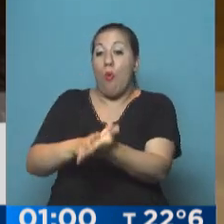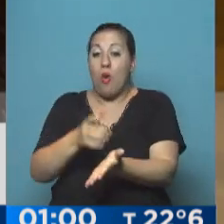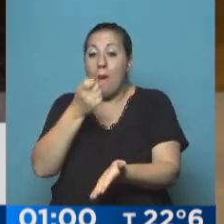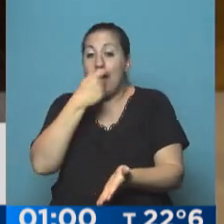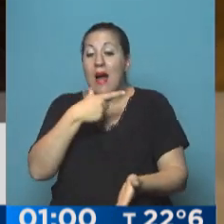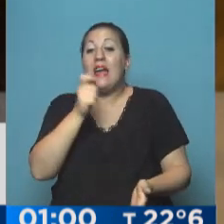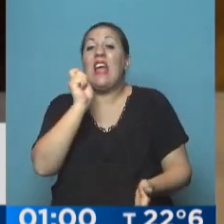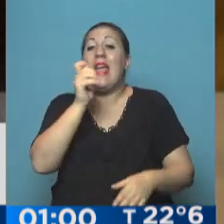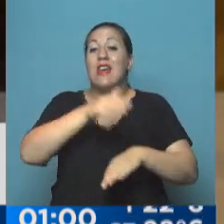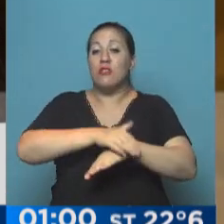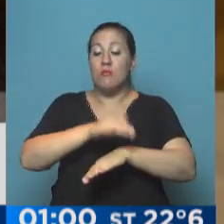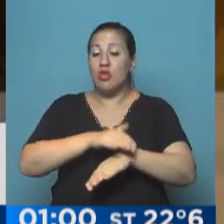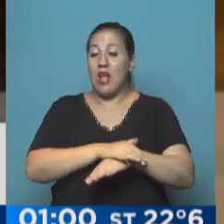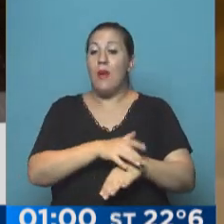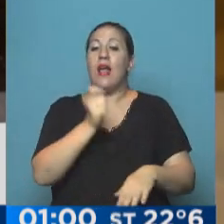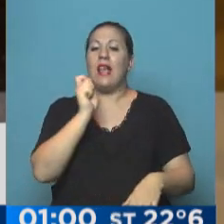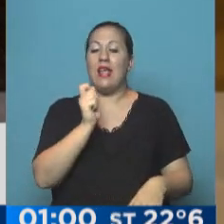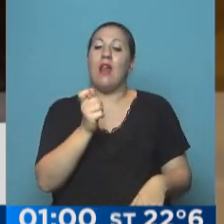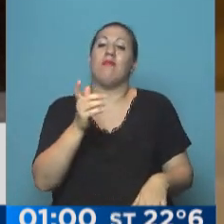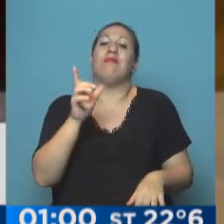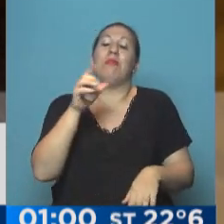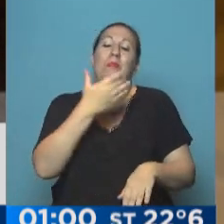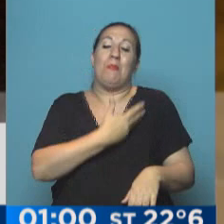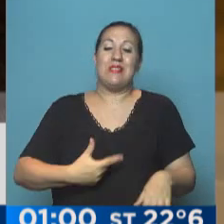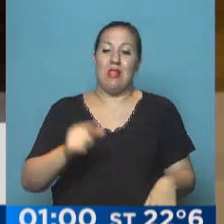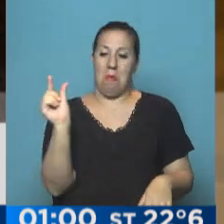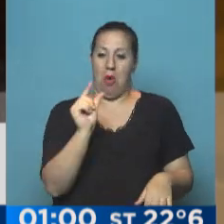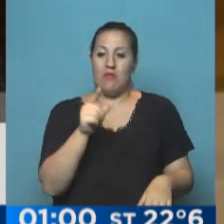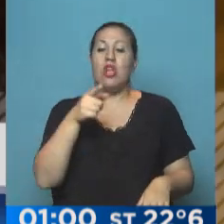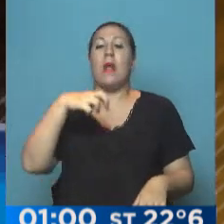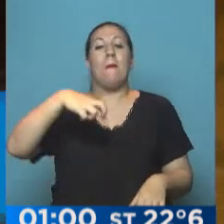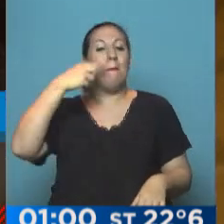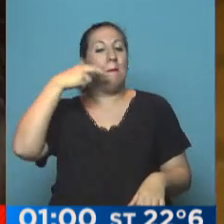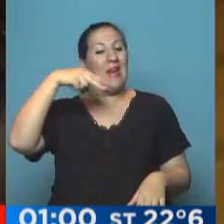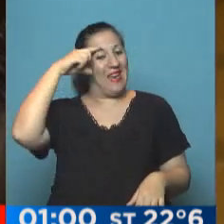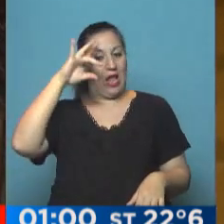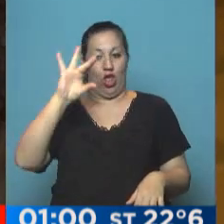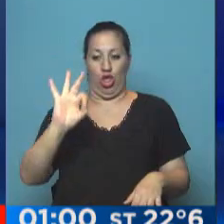quien quedó a cargo del Ejecutivo es el presidente provisional del Senado, Federico Pinedo.